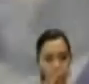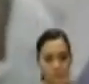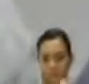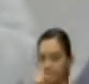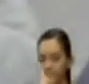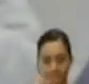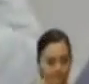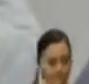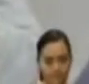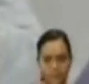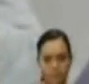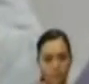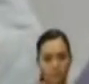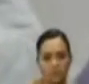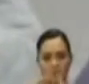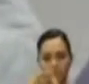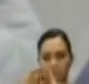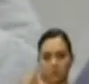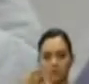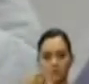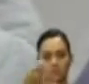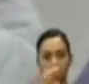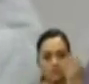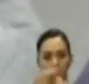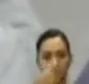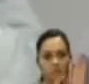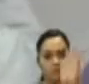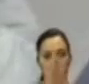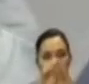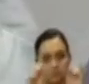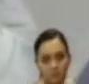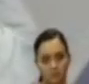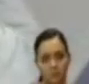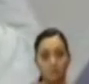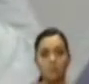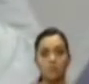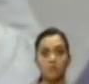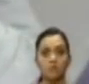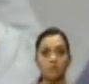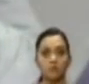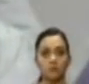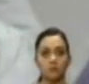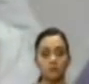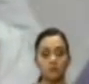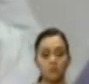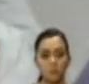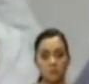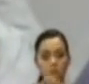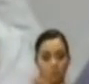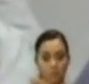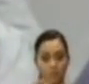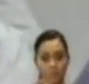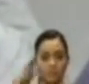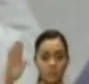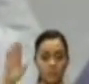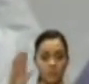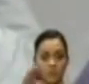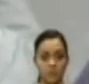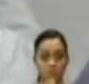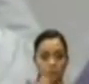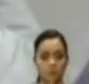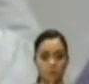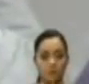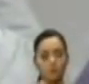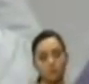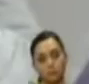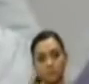Central, del resultado del sector externo. Entonces la caída de los ingresos petroleros, que van a ser cerca de 7.000